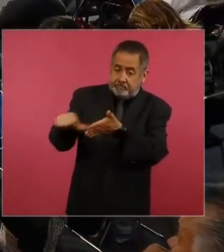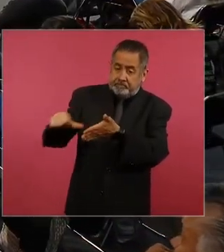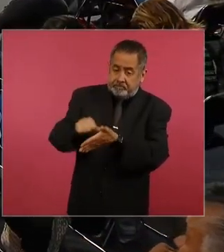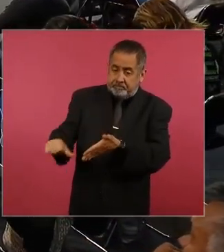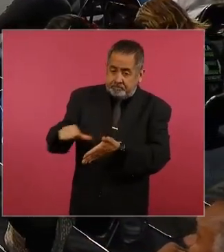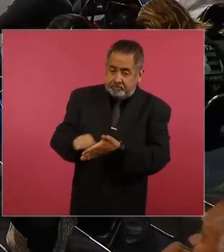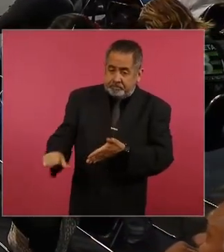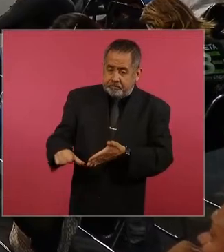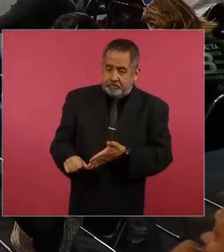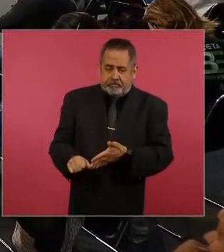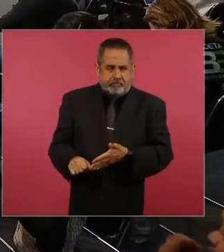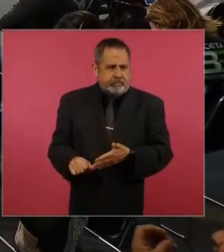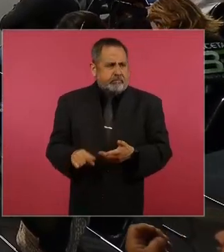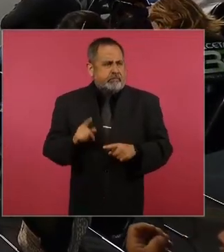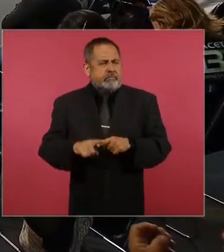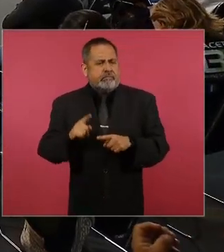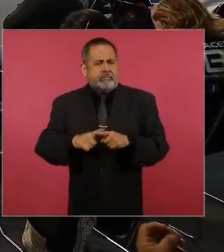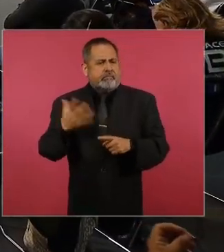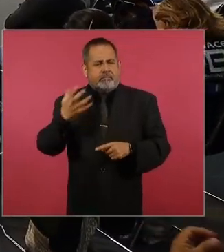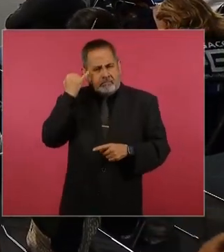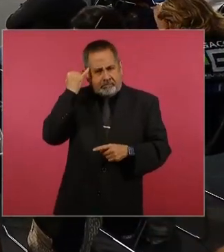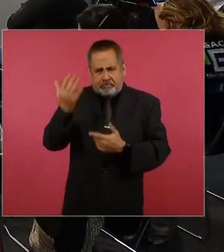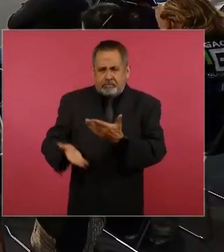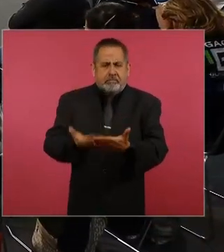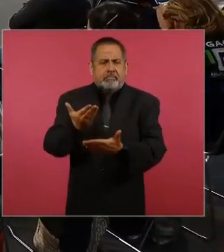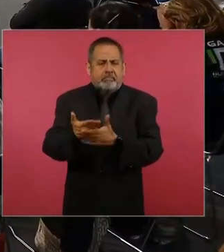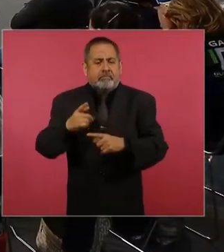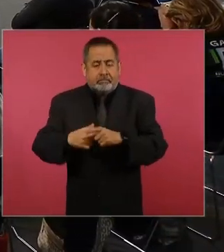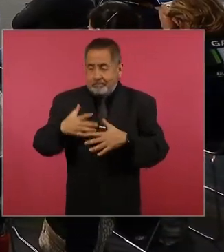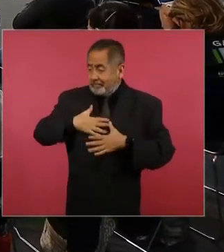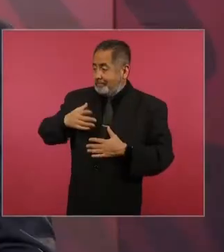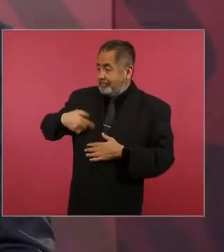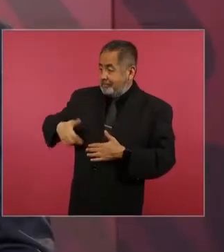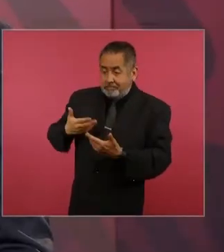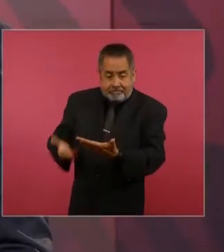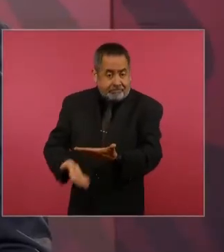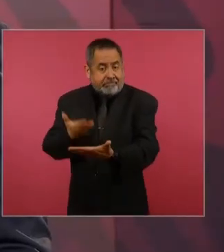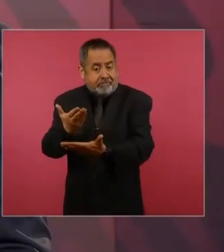todas las promovimos nosotros en beneficio del pueblo.